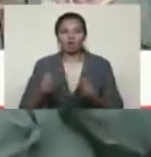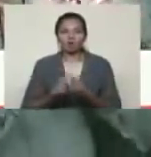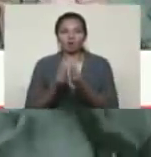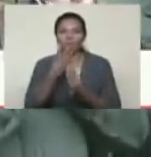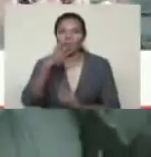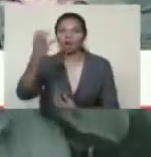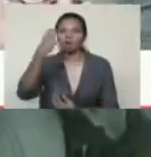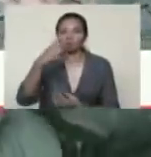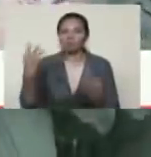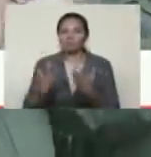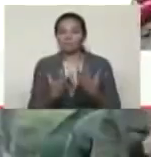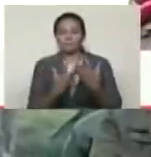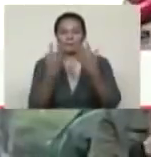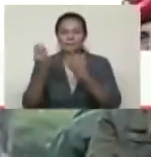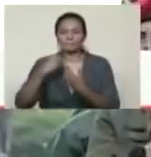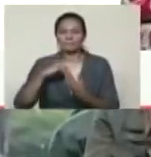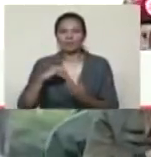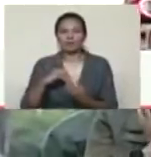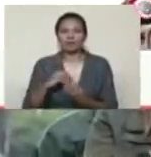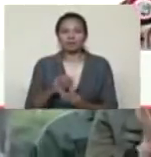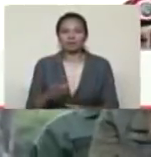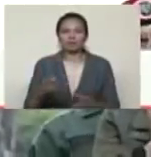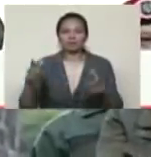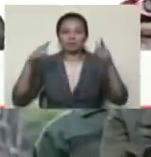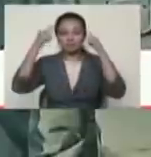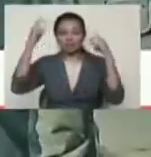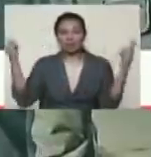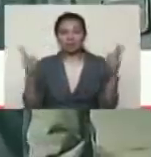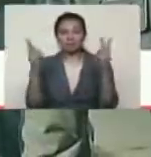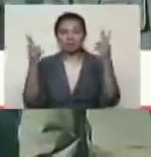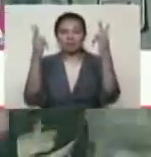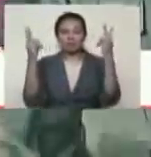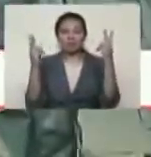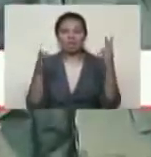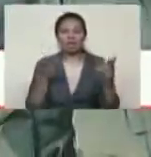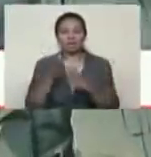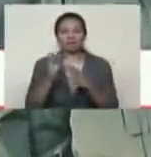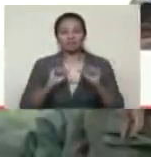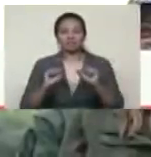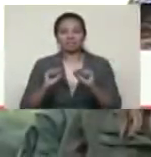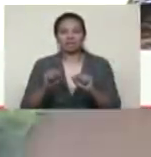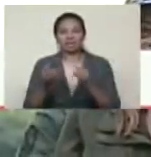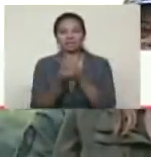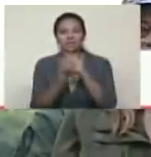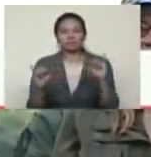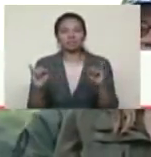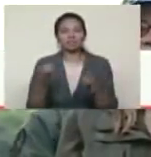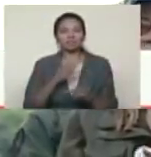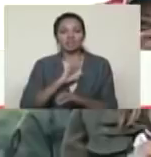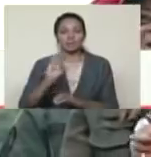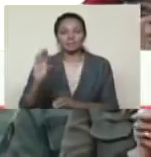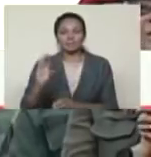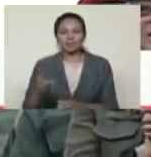de batalla y de guerra. ¡Chávez vive! ¡La patria sigue! ¡Independencia y patria